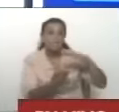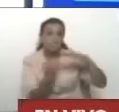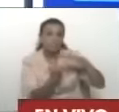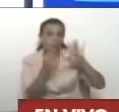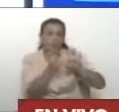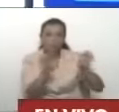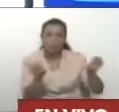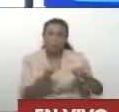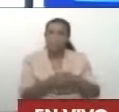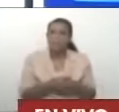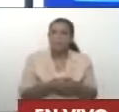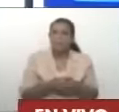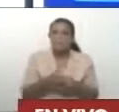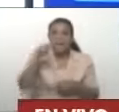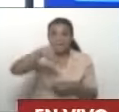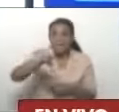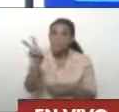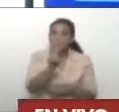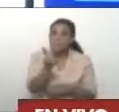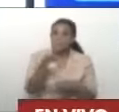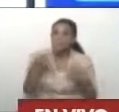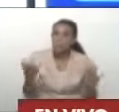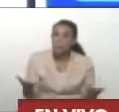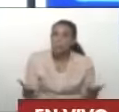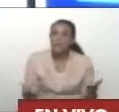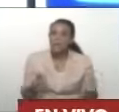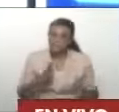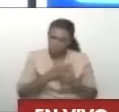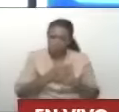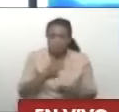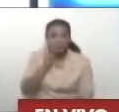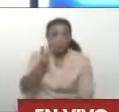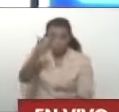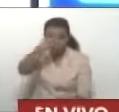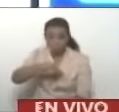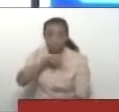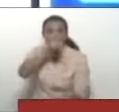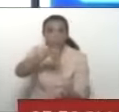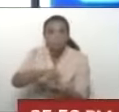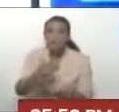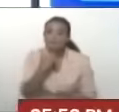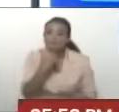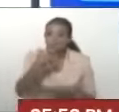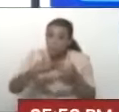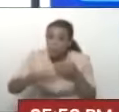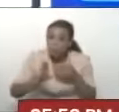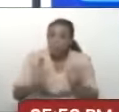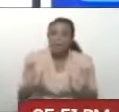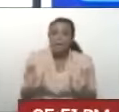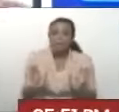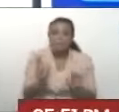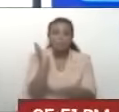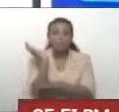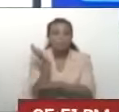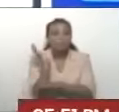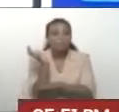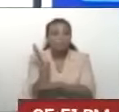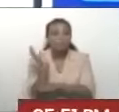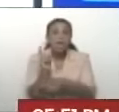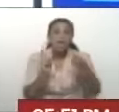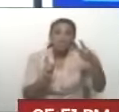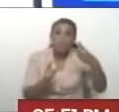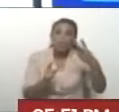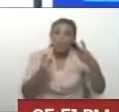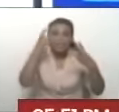instituciones, para que en Venezuela, quiero que con mi presencia, muy pronto hagamos un seminario de